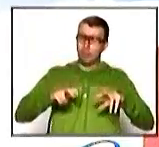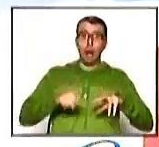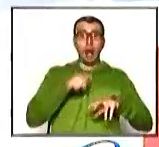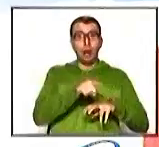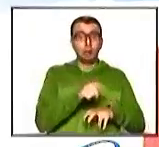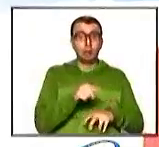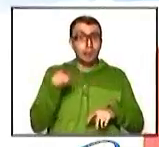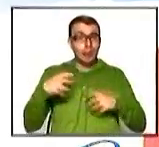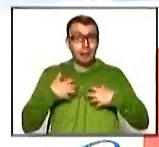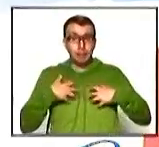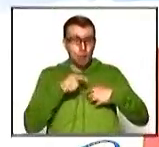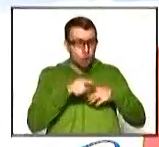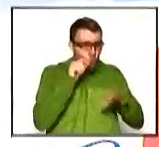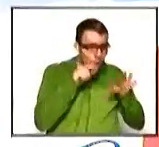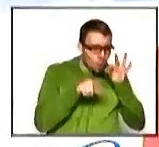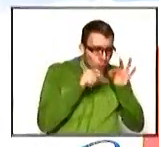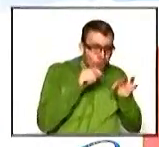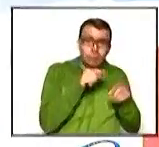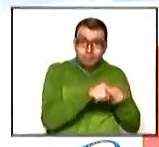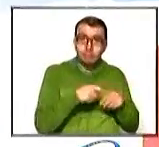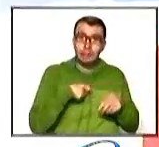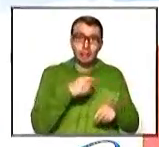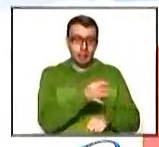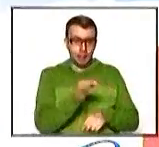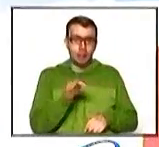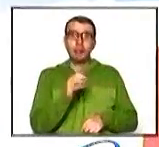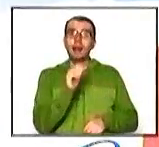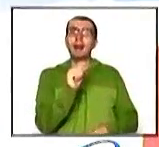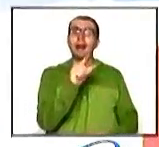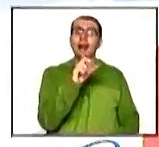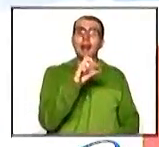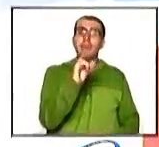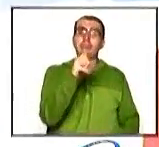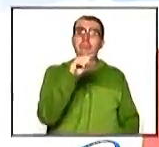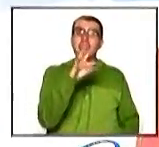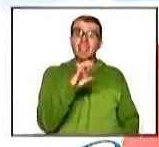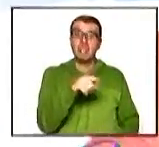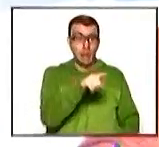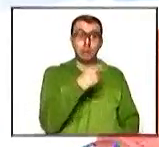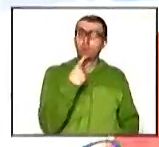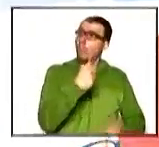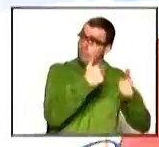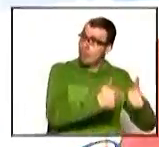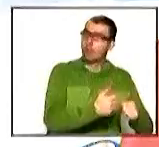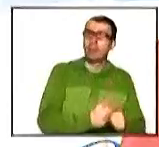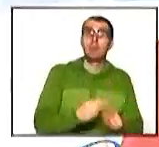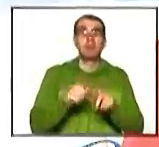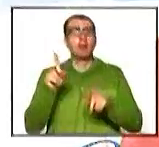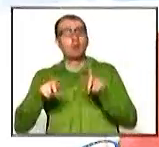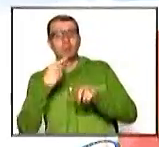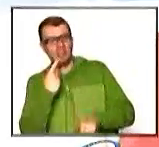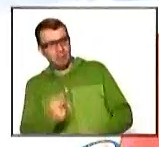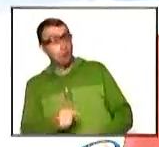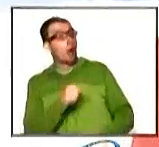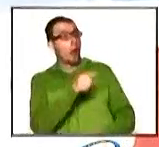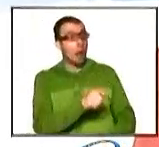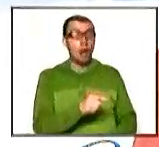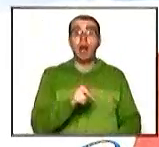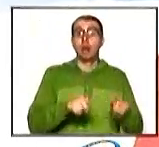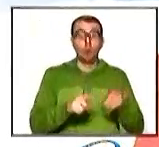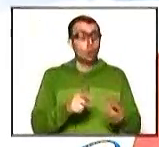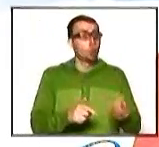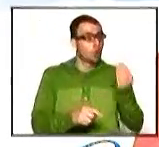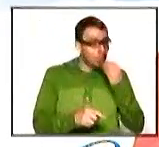propiedades terapéuticas, pero no faltó quien fuera el ventajoso que dijera, es que hay alpiste para humanos y hay alpiste para los